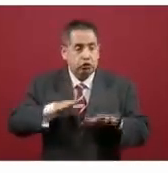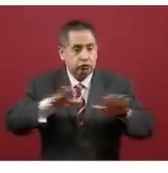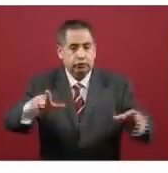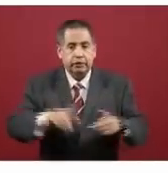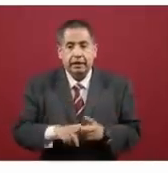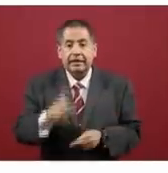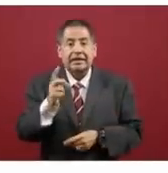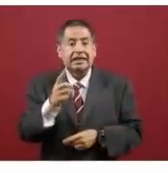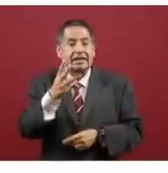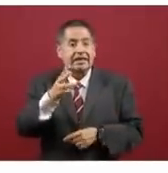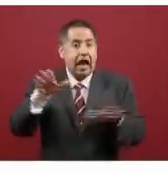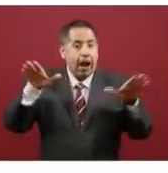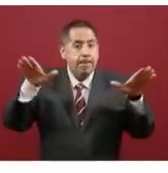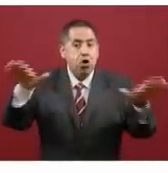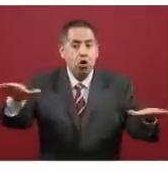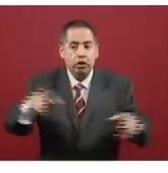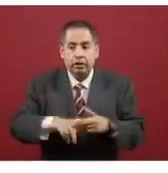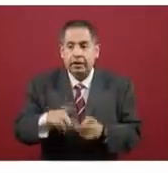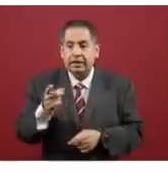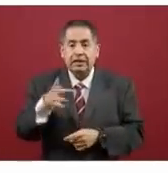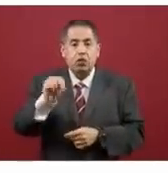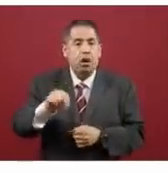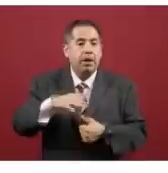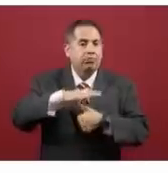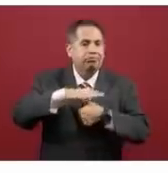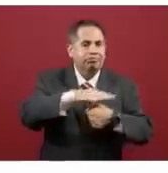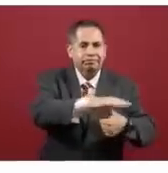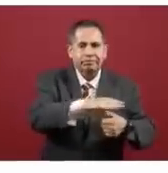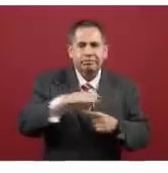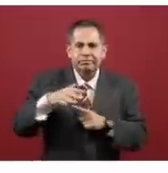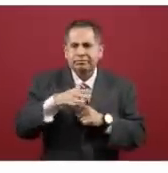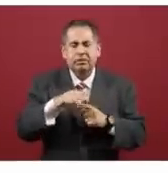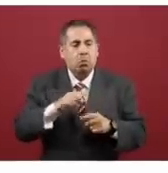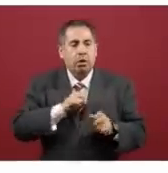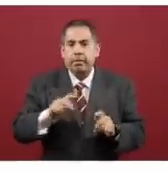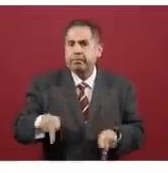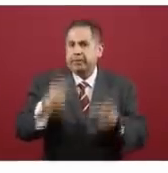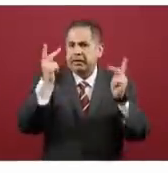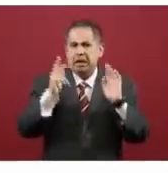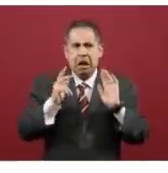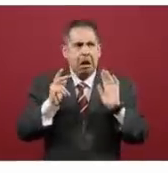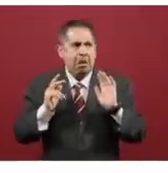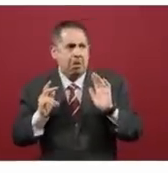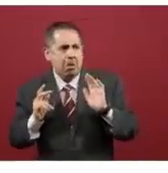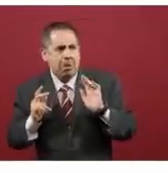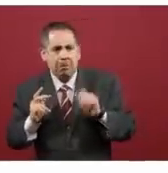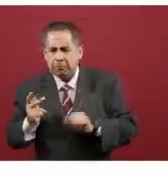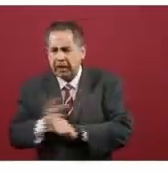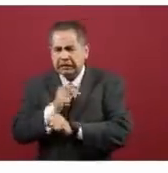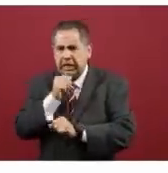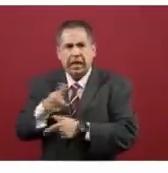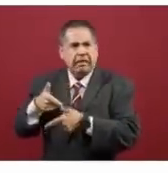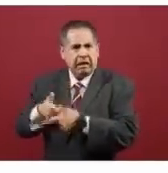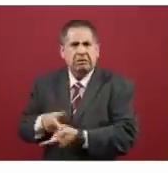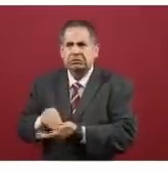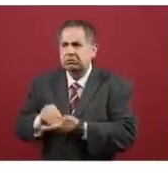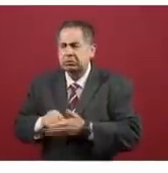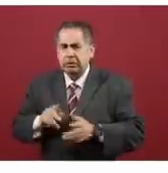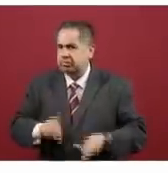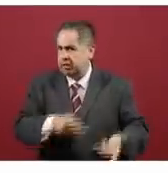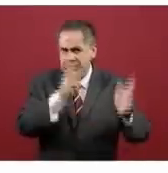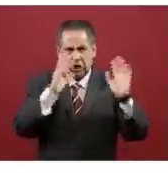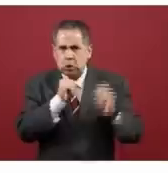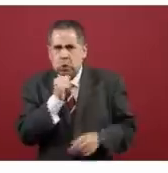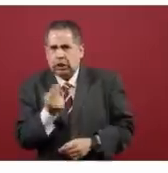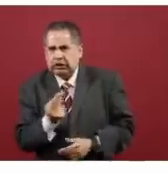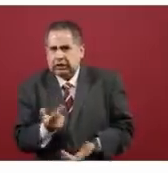33 aviones y 39 helicópteros que pueden ser vendidos sin afectar en las operaciones del gobierno. Estas aeronaves